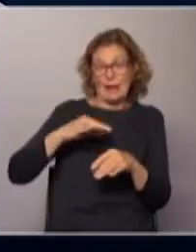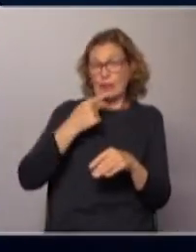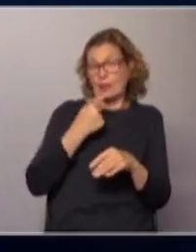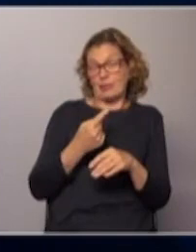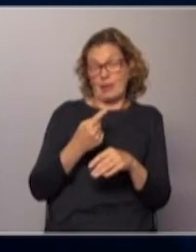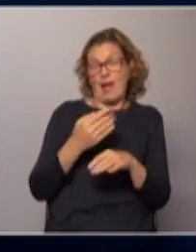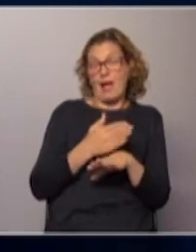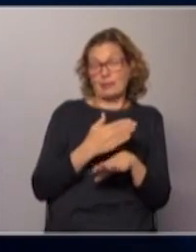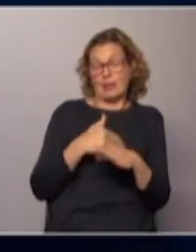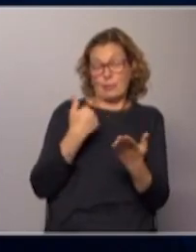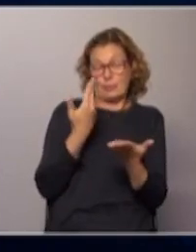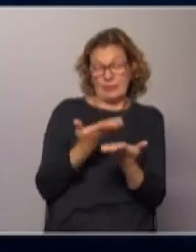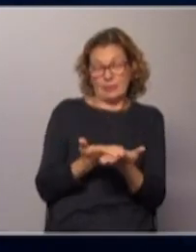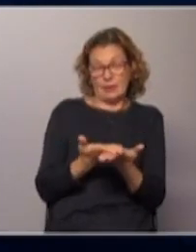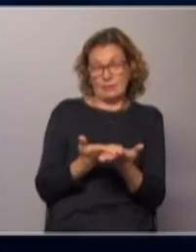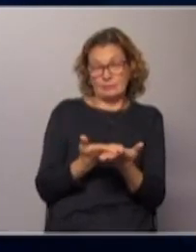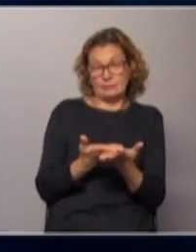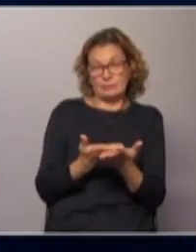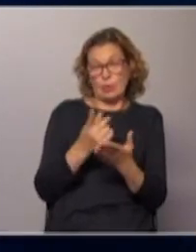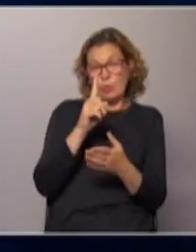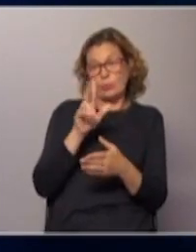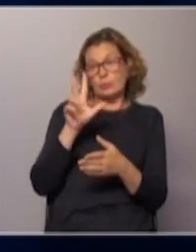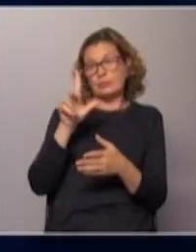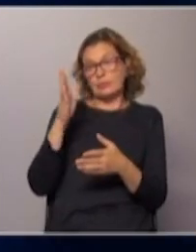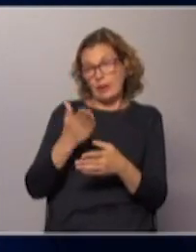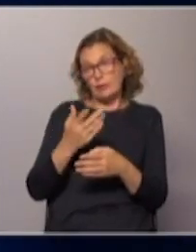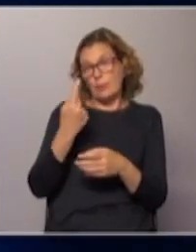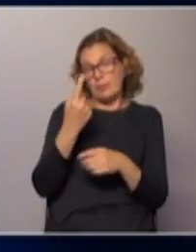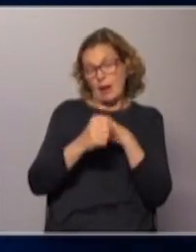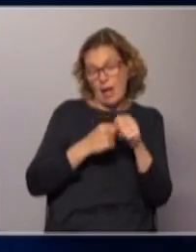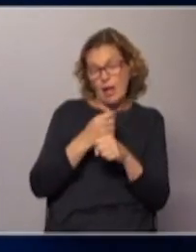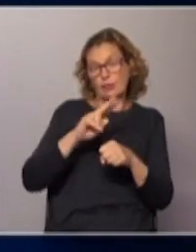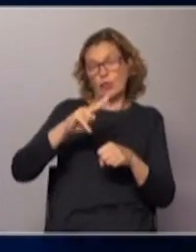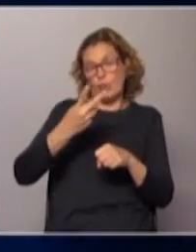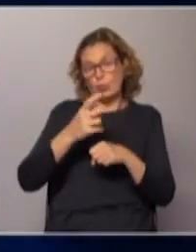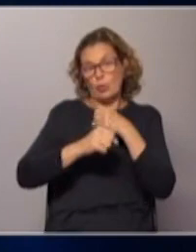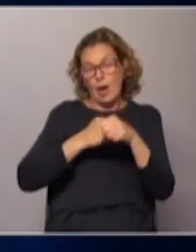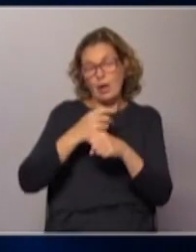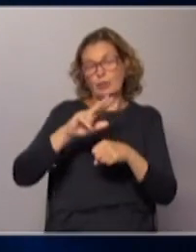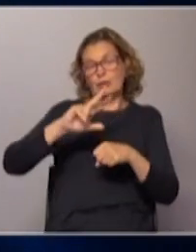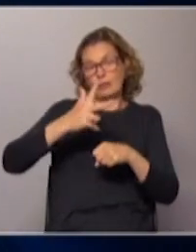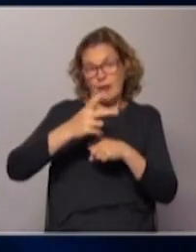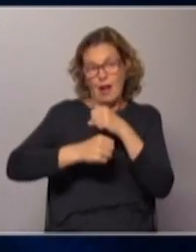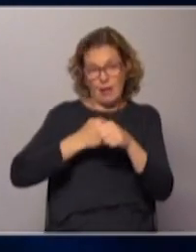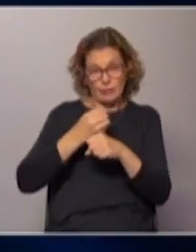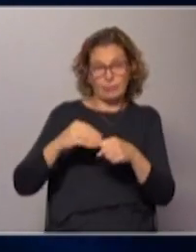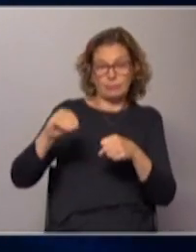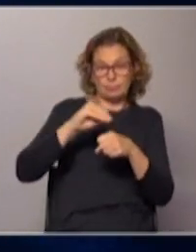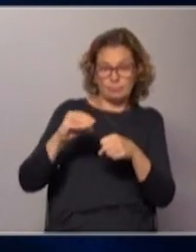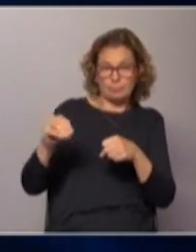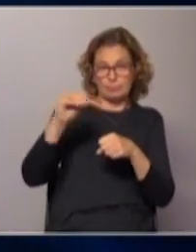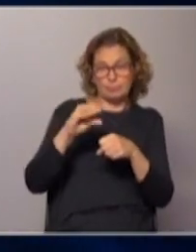que presentaron que iba a ser un tercio del primer año entero el segundo año y el otro tercio el tercer año